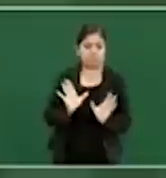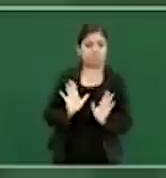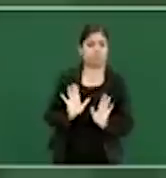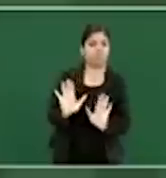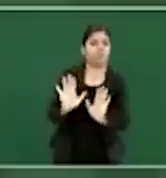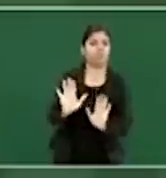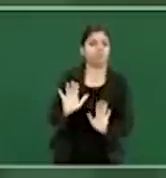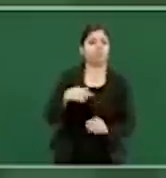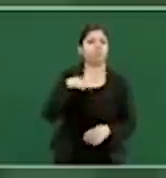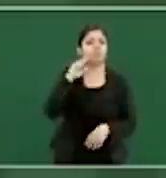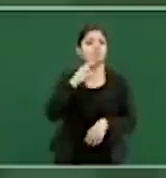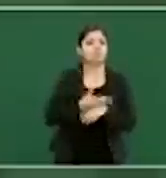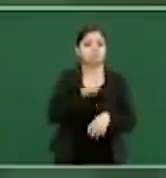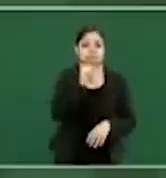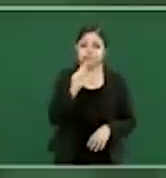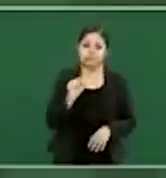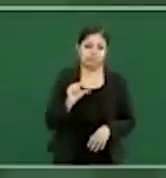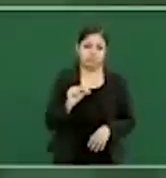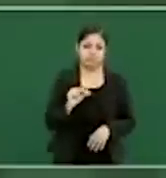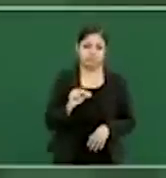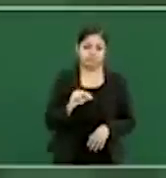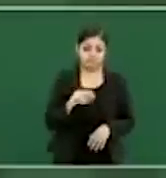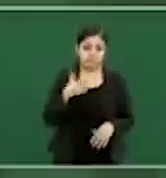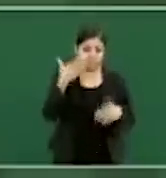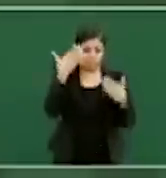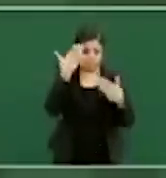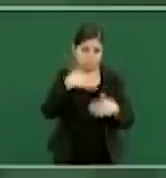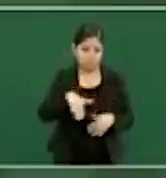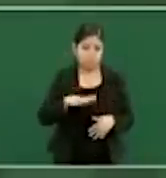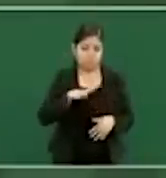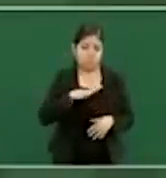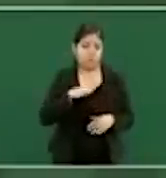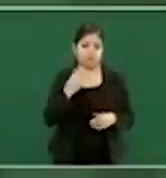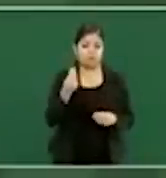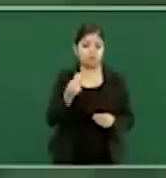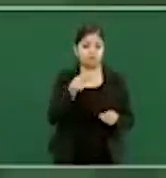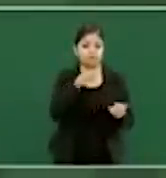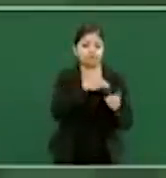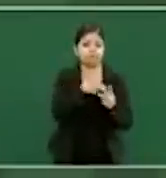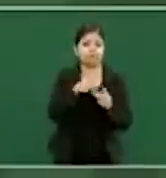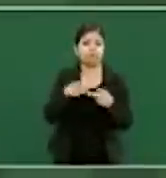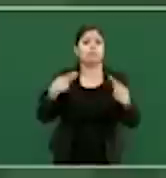No. Pierden la vida gente inocente,